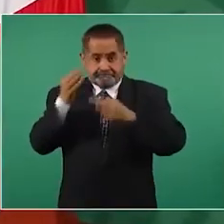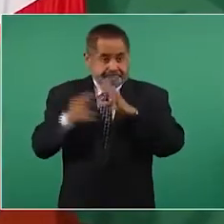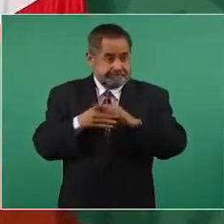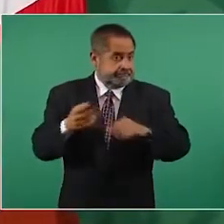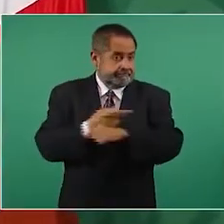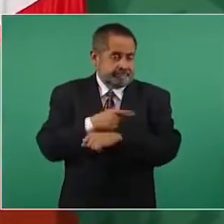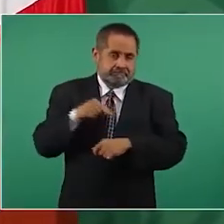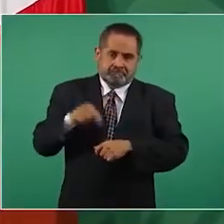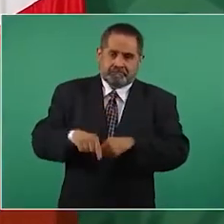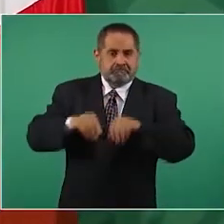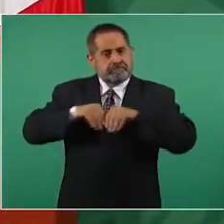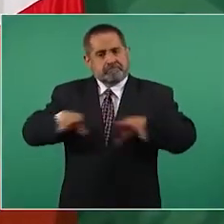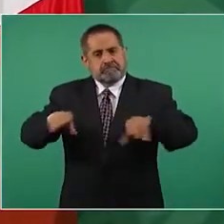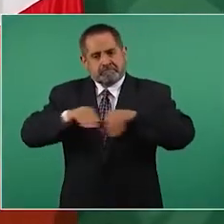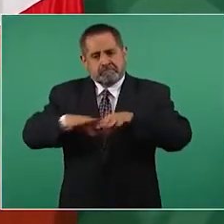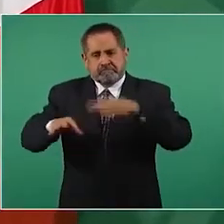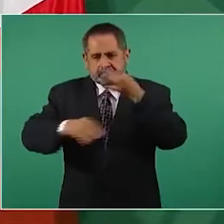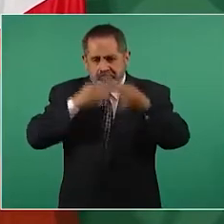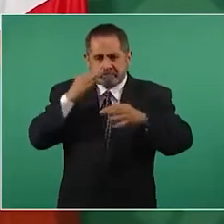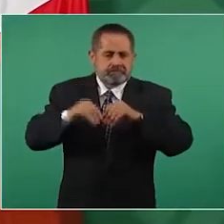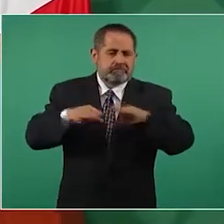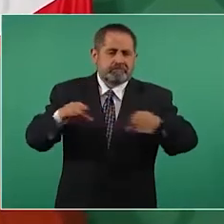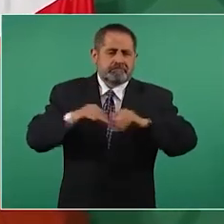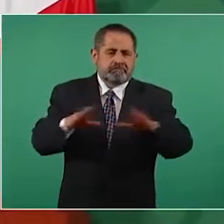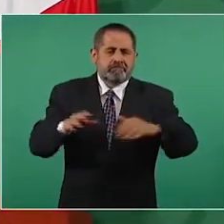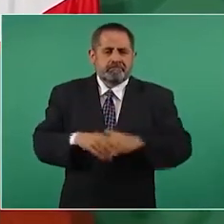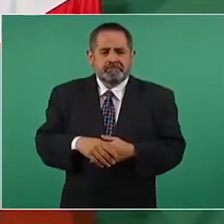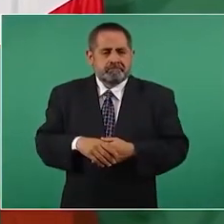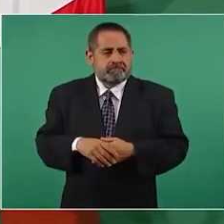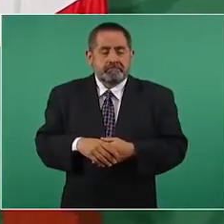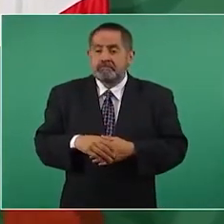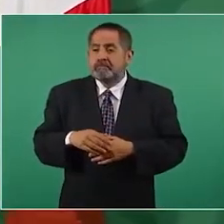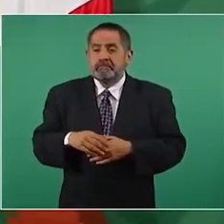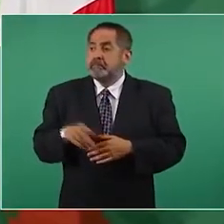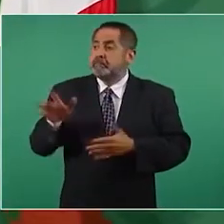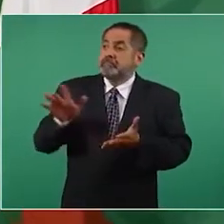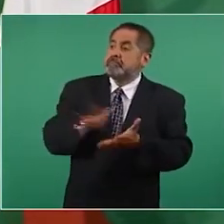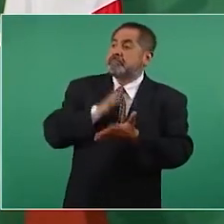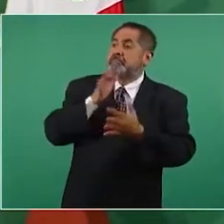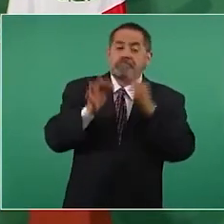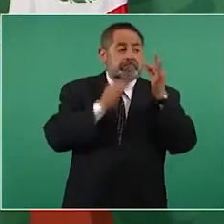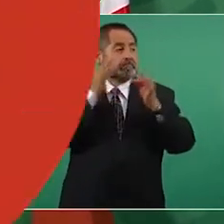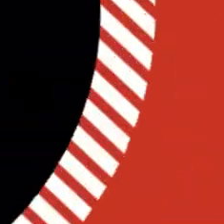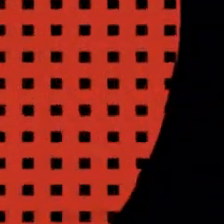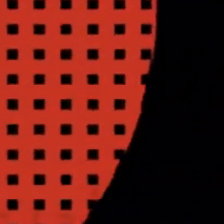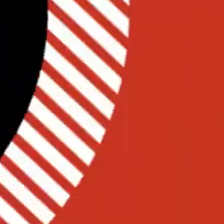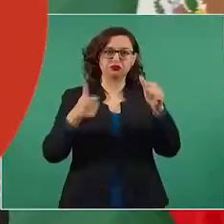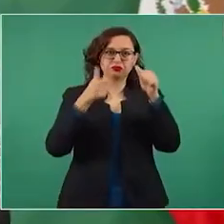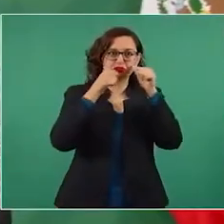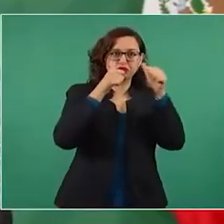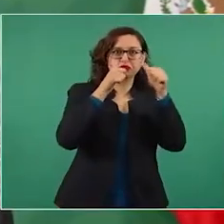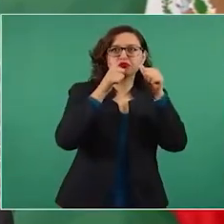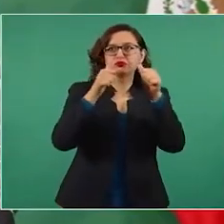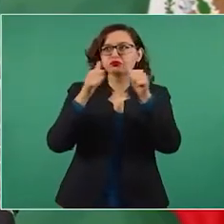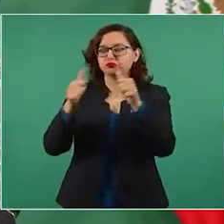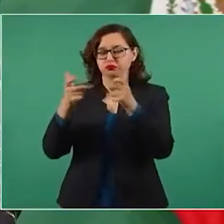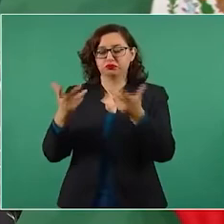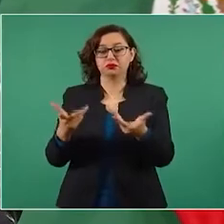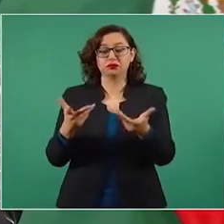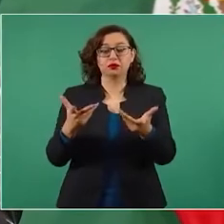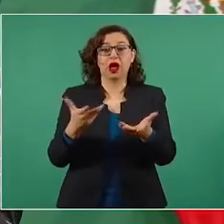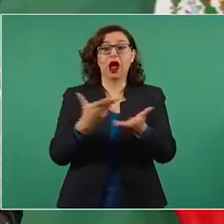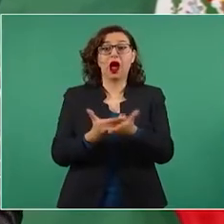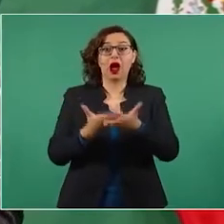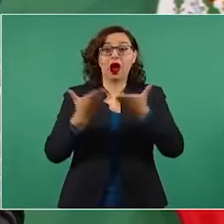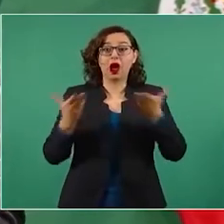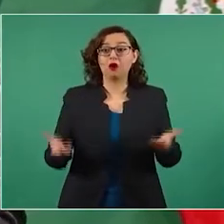es información y noticia, pero no es el lugar. La Guardia Nacional en